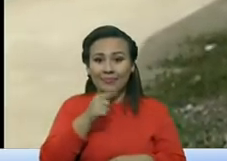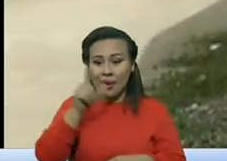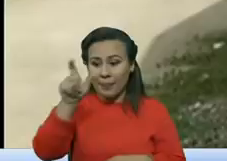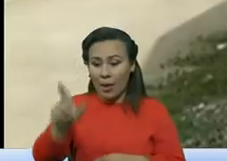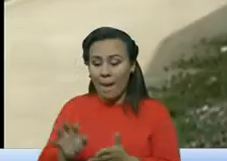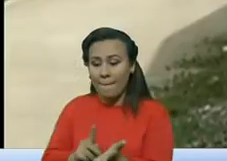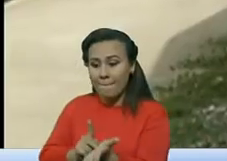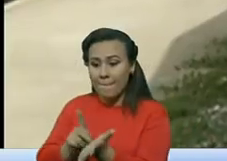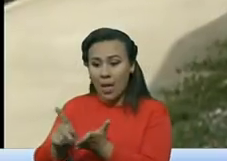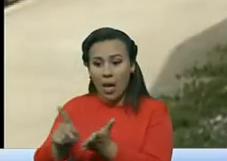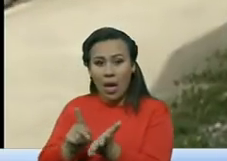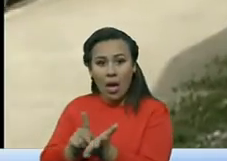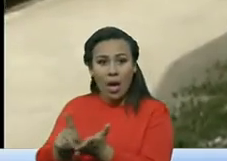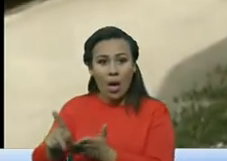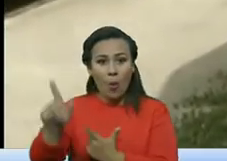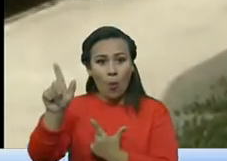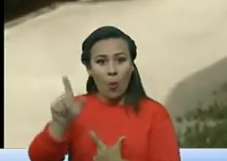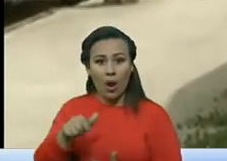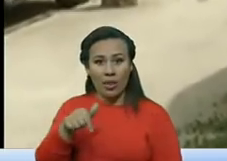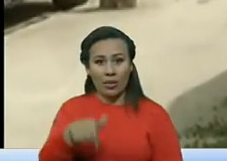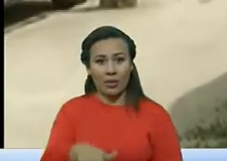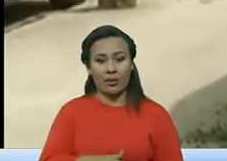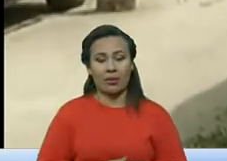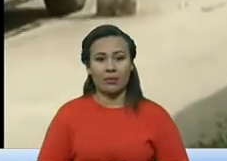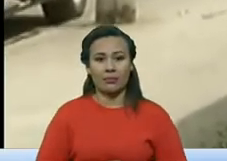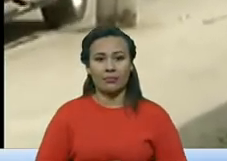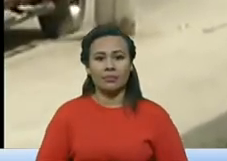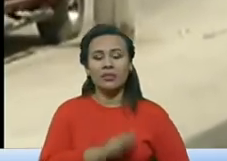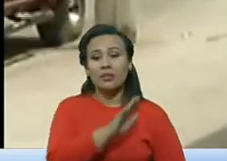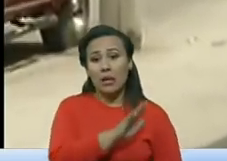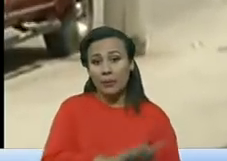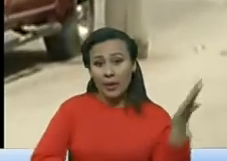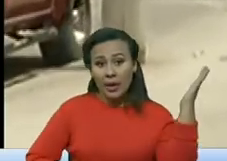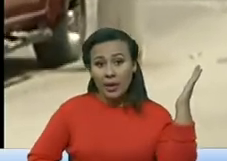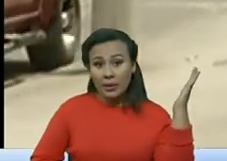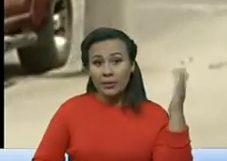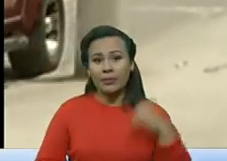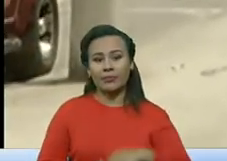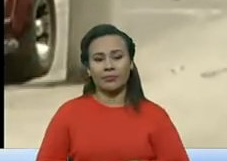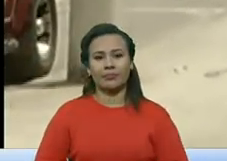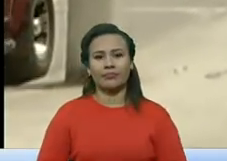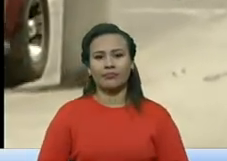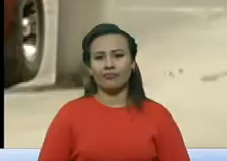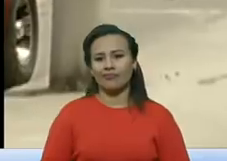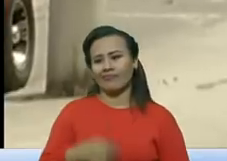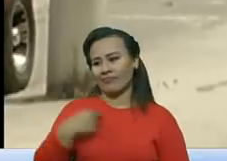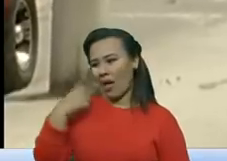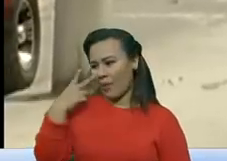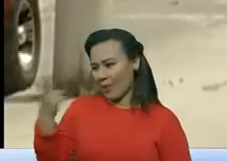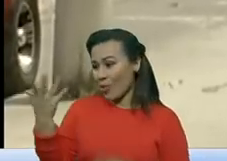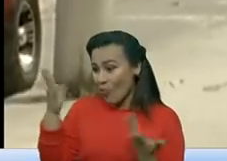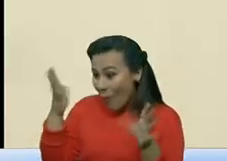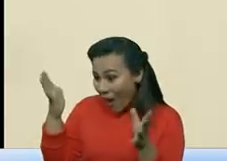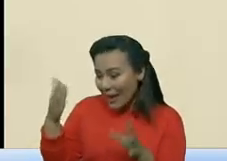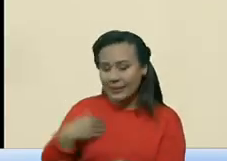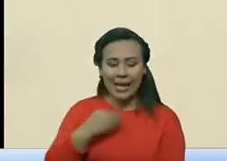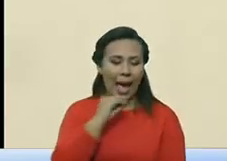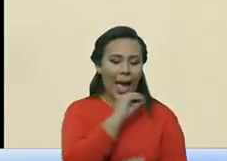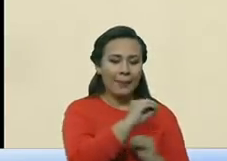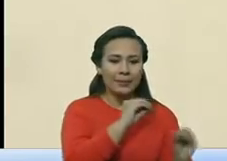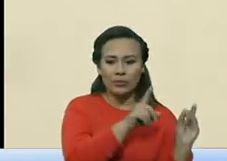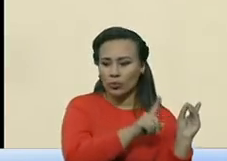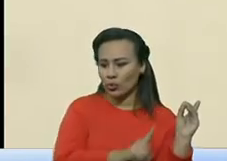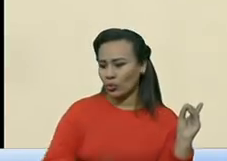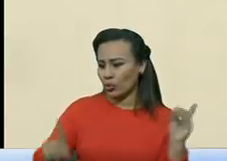contratado aquí afuera, ella se había ido, habían estudiado, nos habían prácticamente estudiado a qué hora